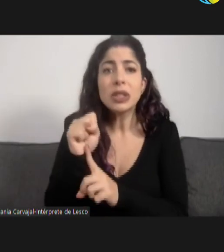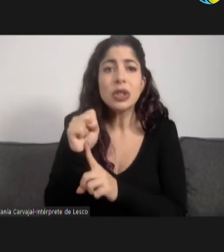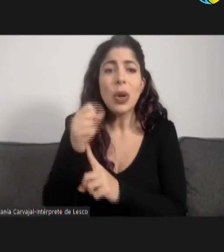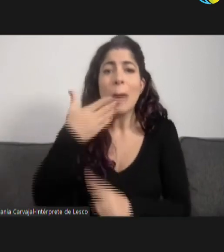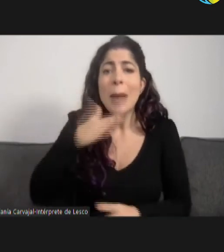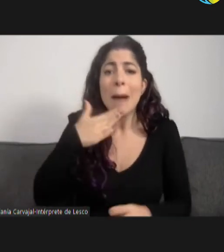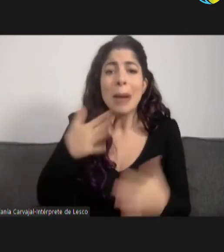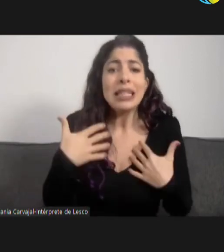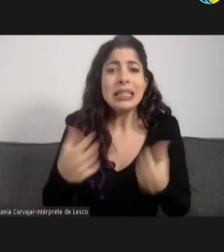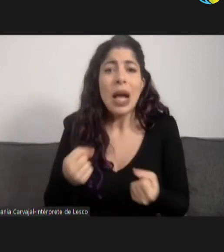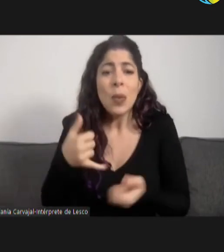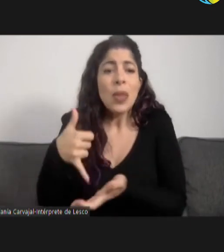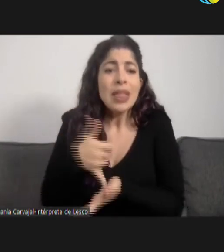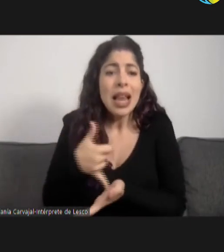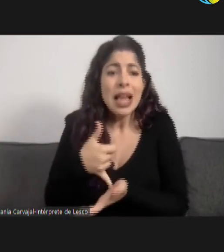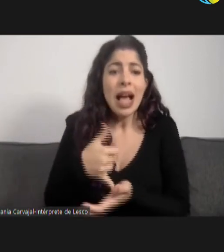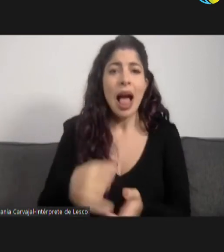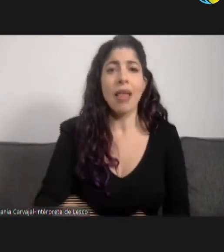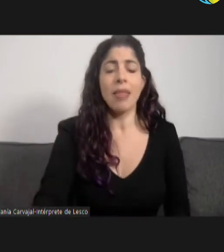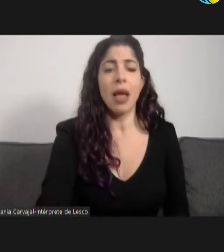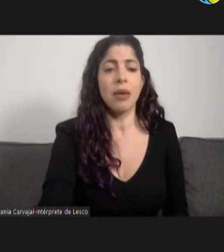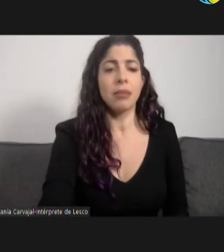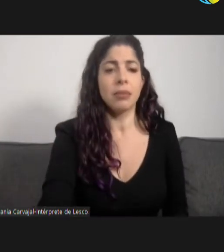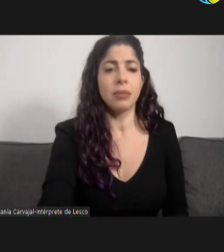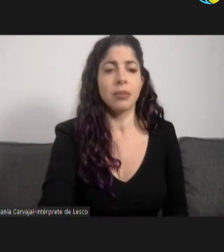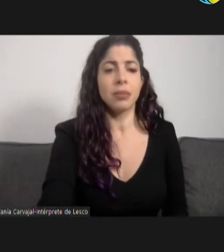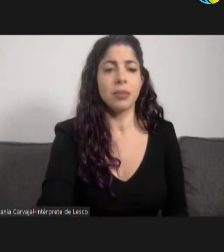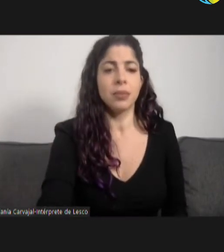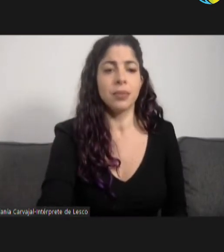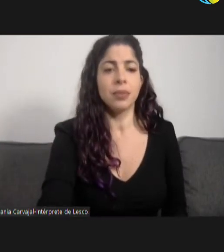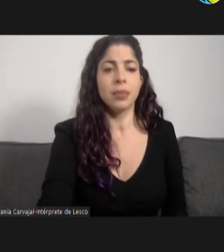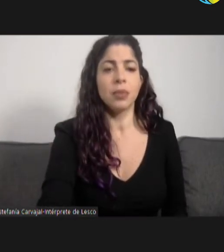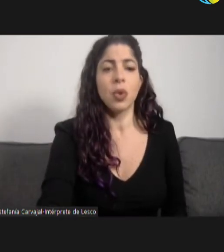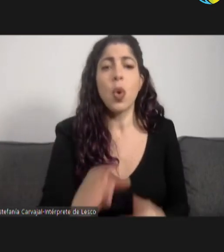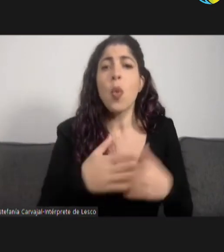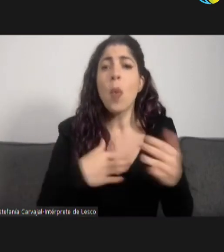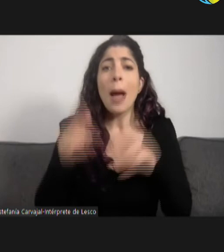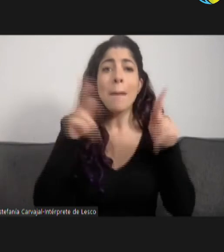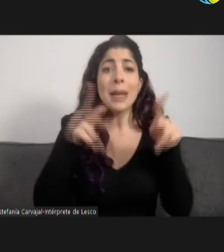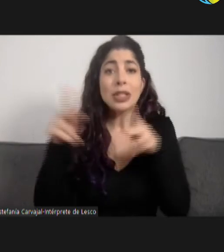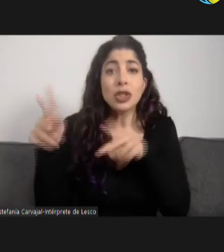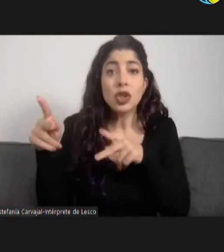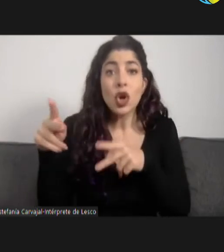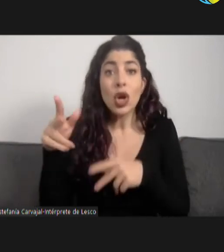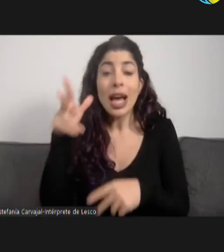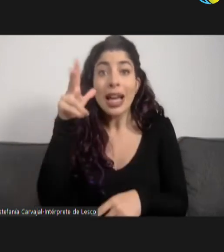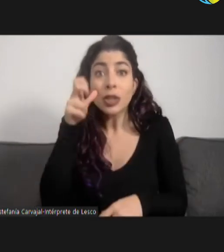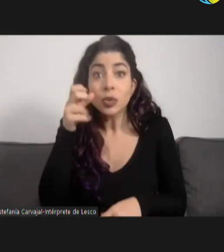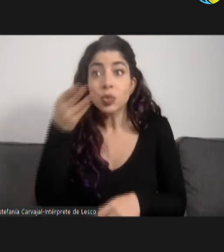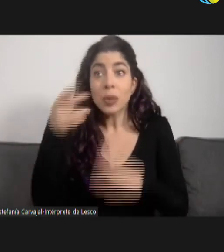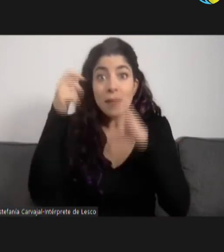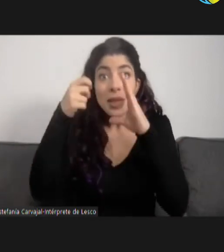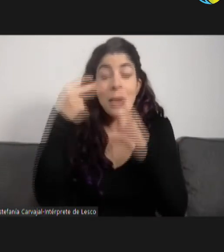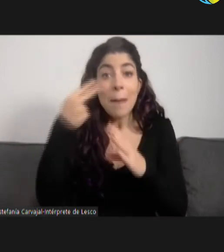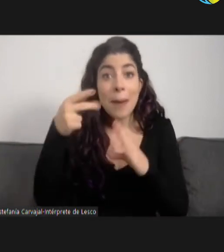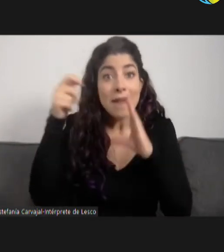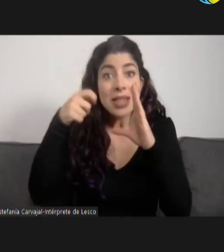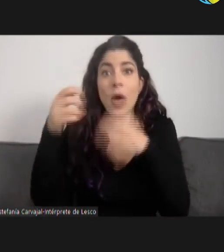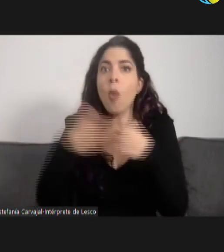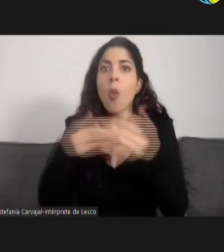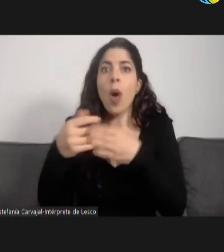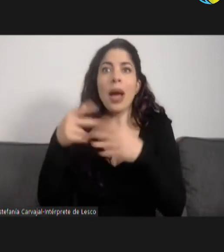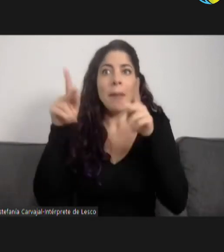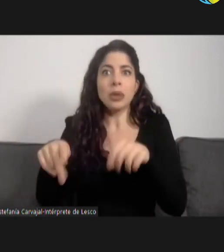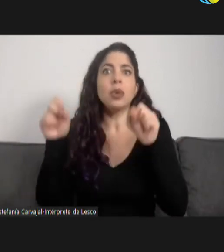salud aguda. Puede ser cualquier persona de los que está escuchando esa transmisión, está viendo esa transmisión. Así